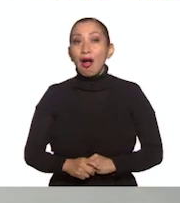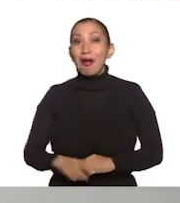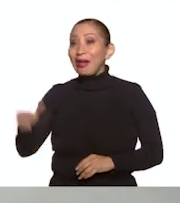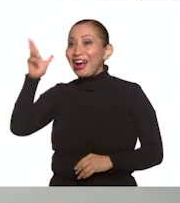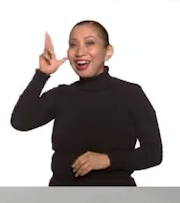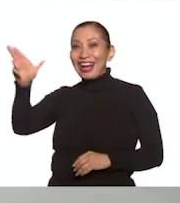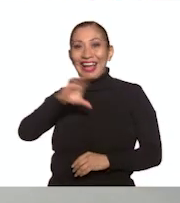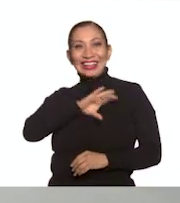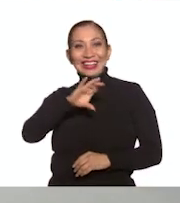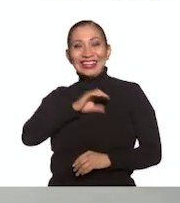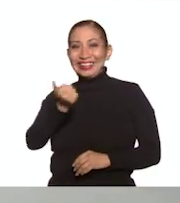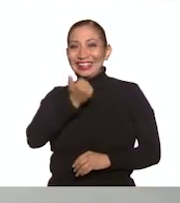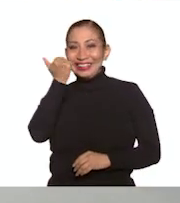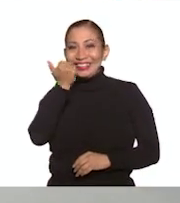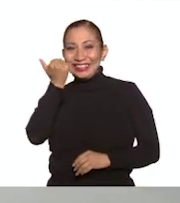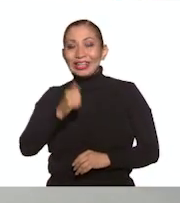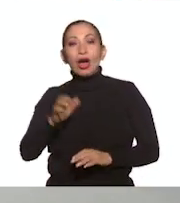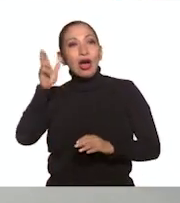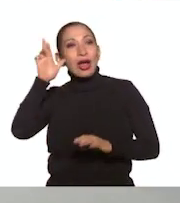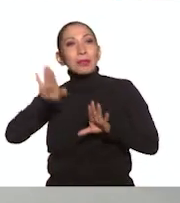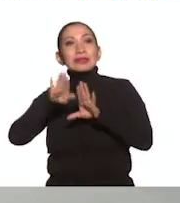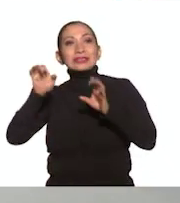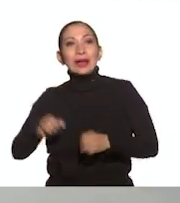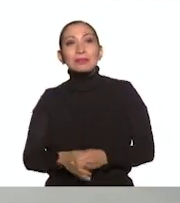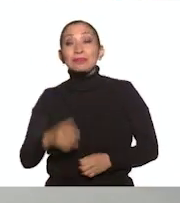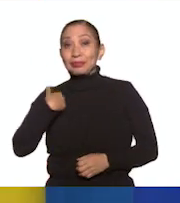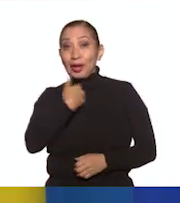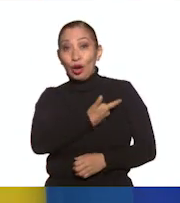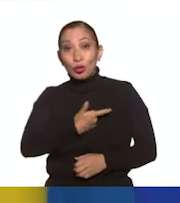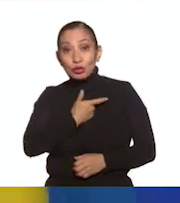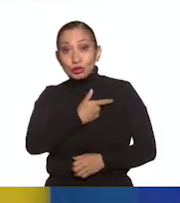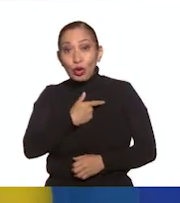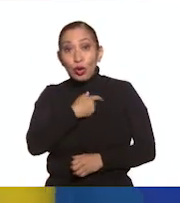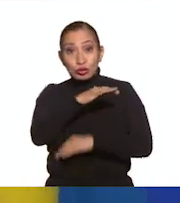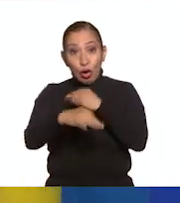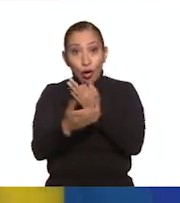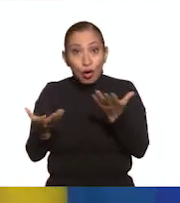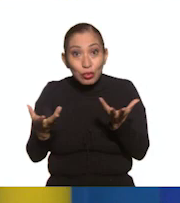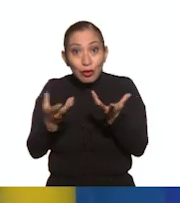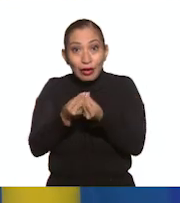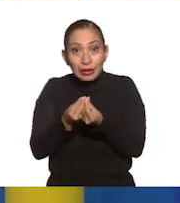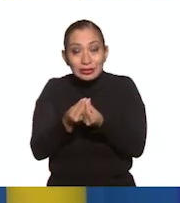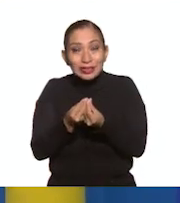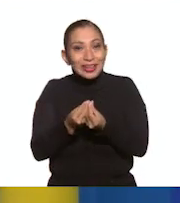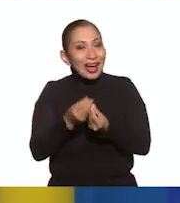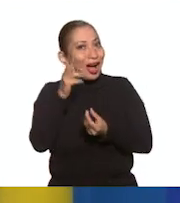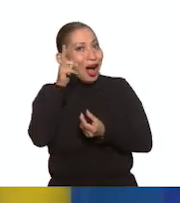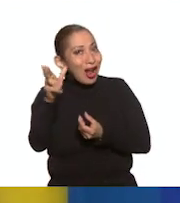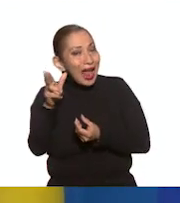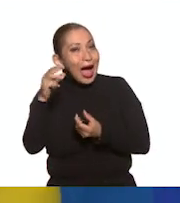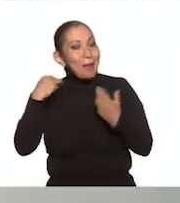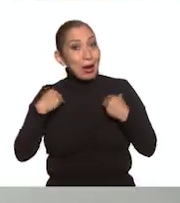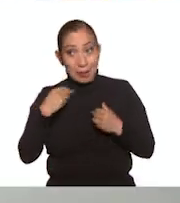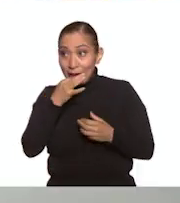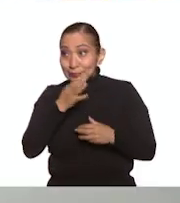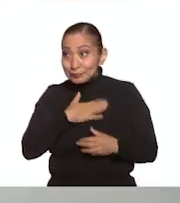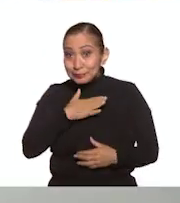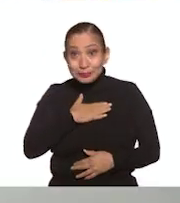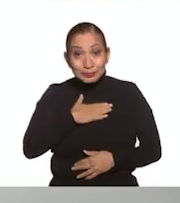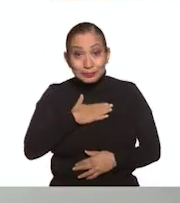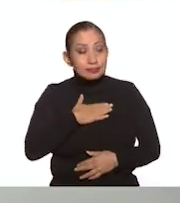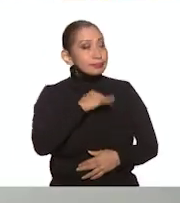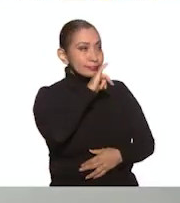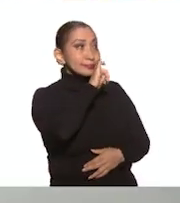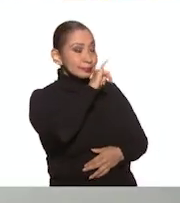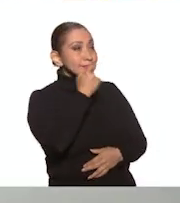¡Hola, queridos alumnos! ¡Hola! ¿Cómo están? Es un gusto estar con todos ustedes. ¡Hola, Esteban! ¡Hola, María! ¿Me llamaron? Sí,